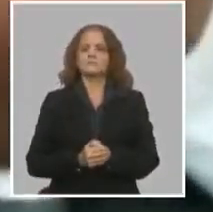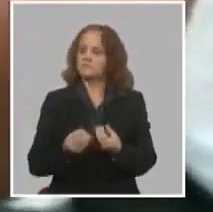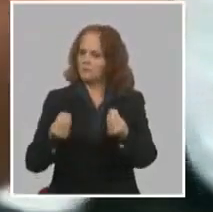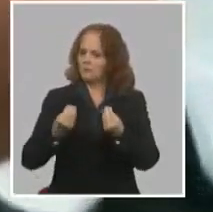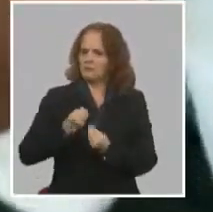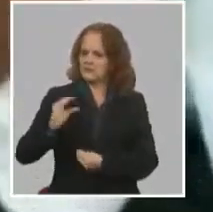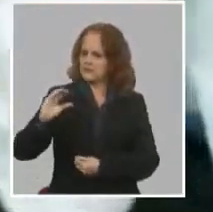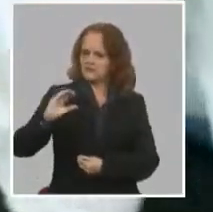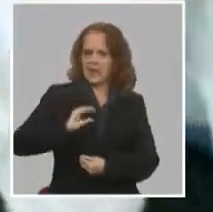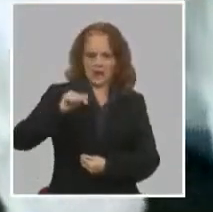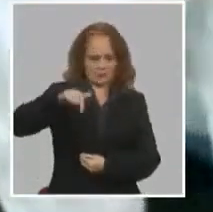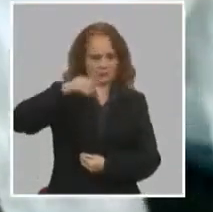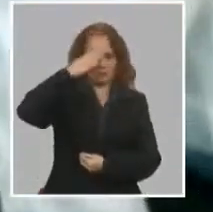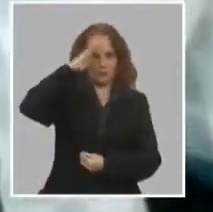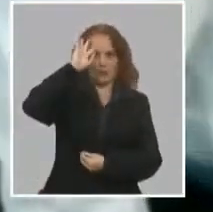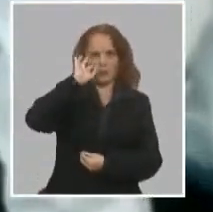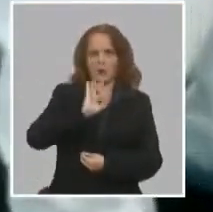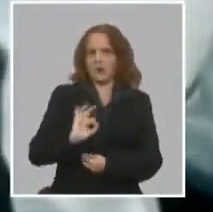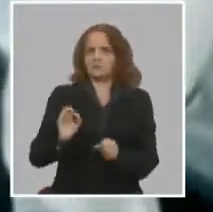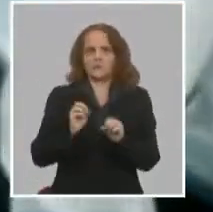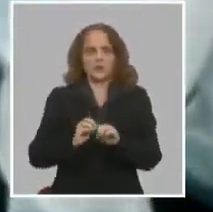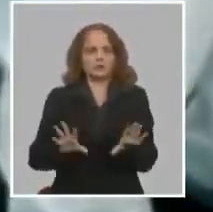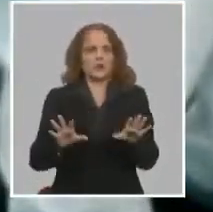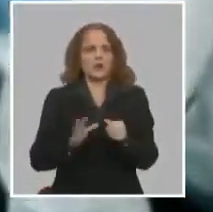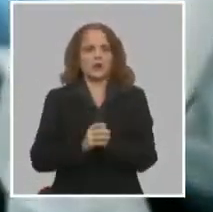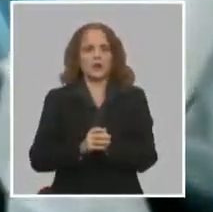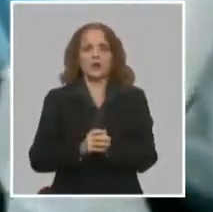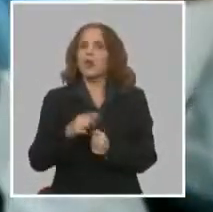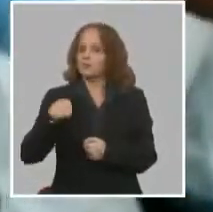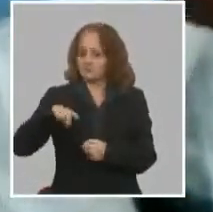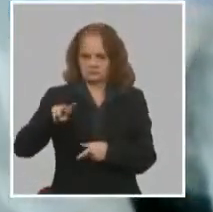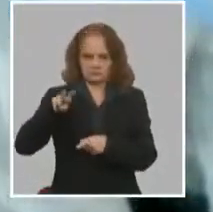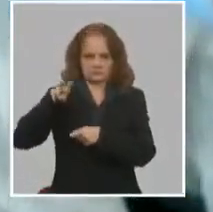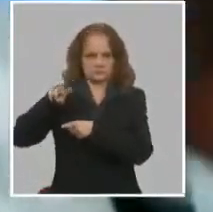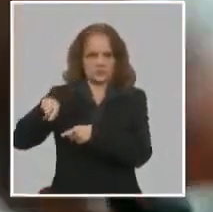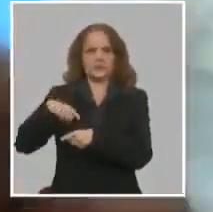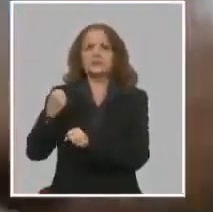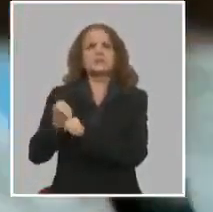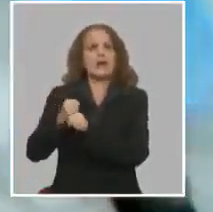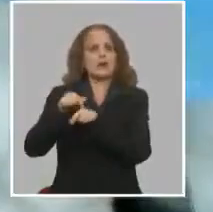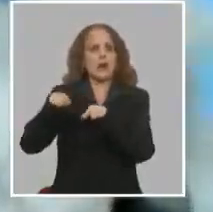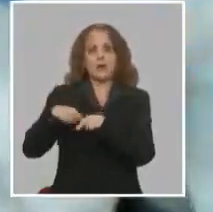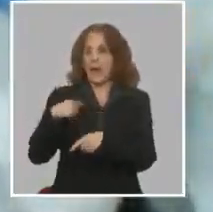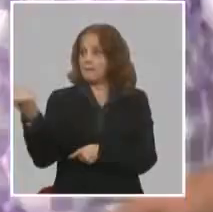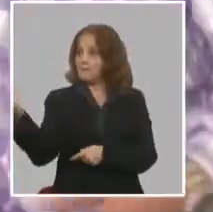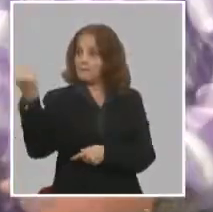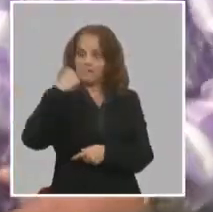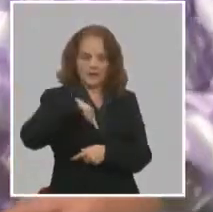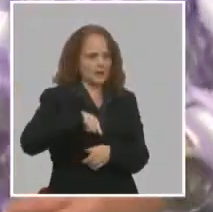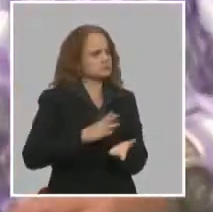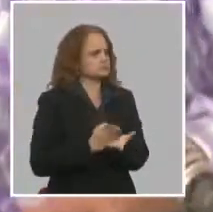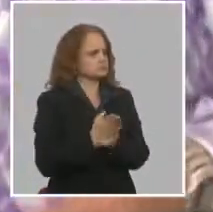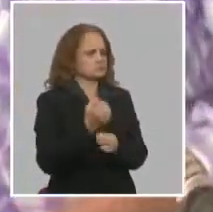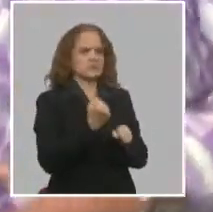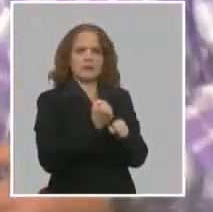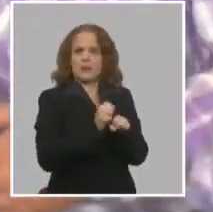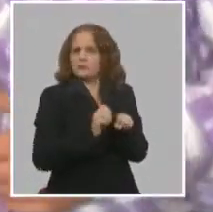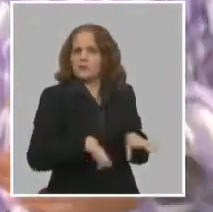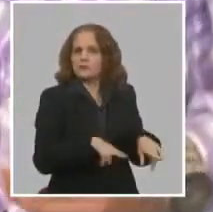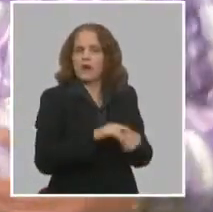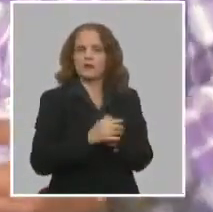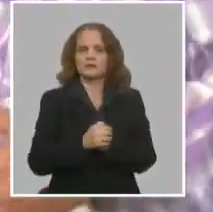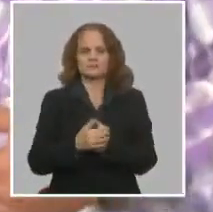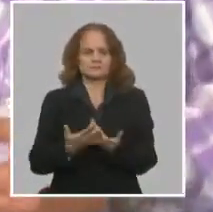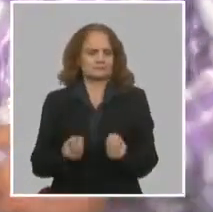su salario íntegramente aquí en su país, tiene su puesto de trabajo al regresar. O sea, cuando hablamos del término de